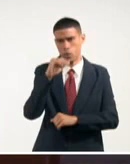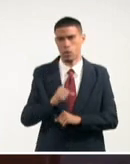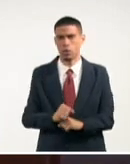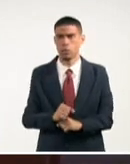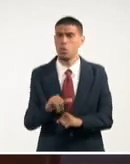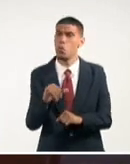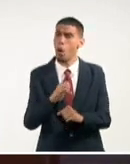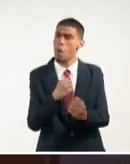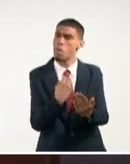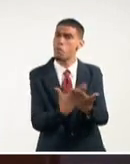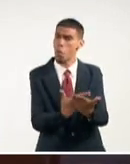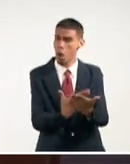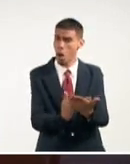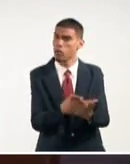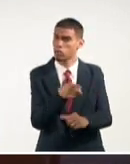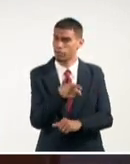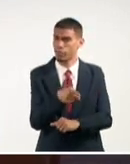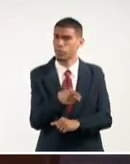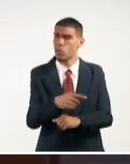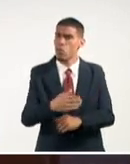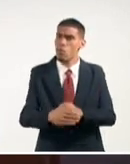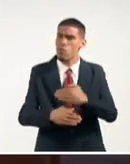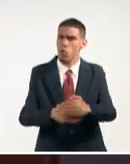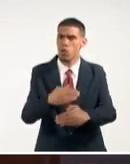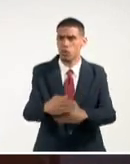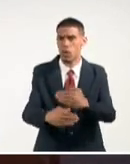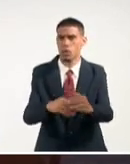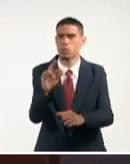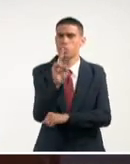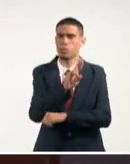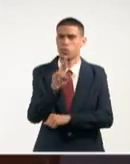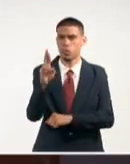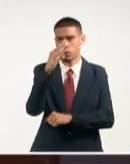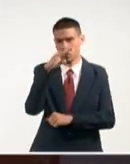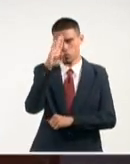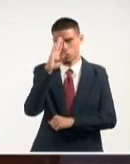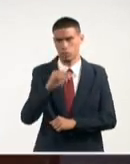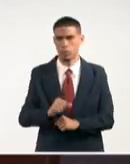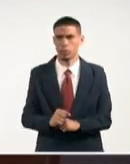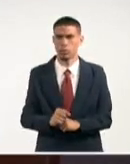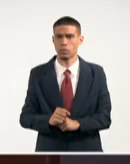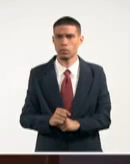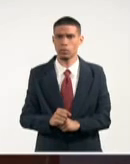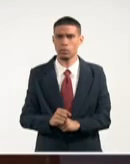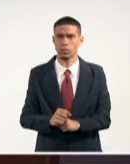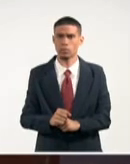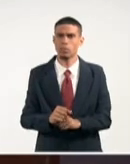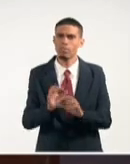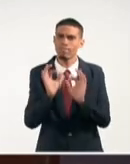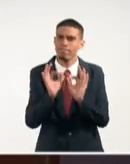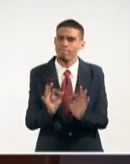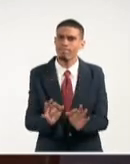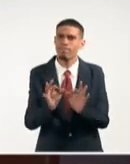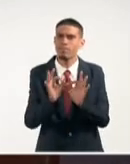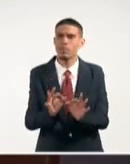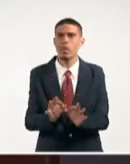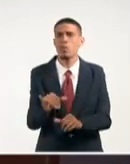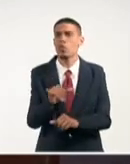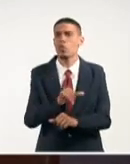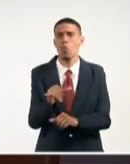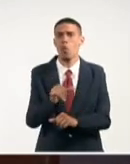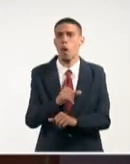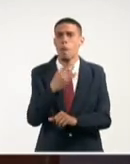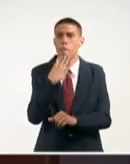evidencia de que el proceso revolucionario cubano se ha caracterizado siempre por una